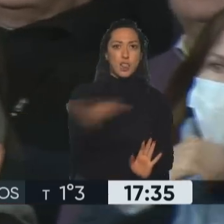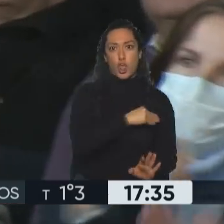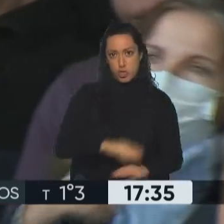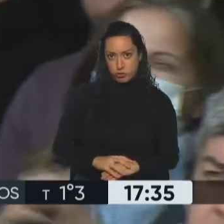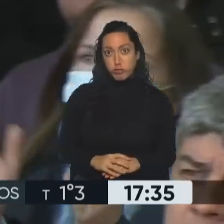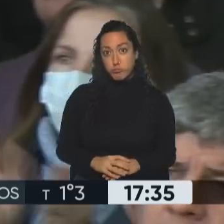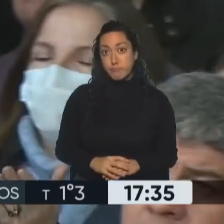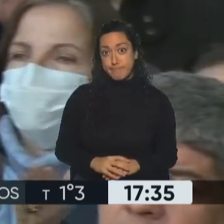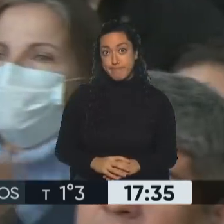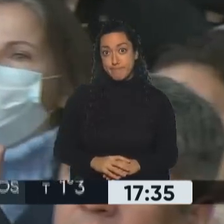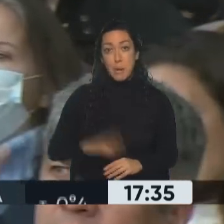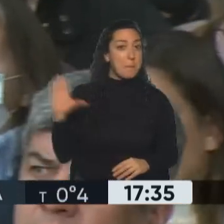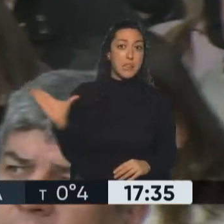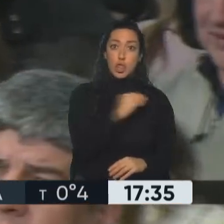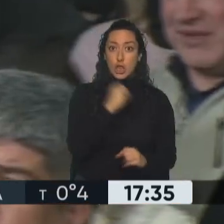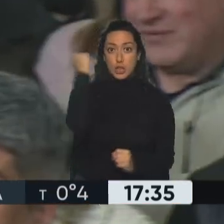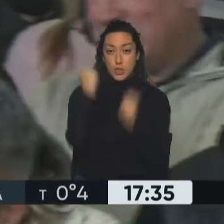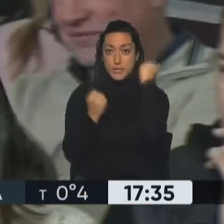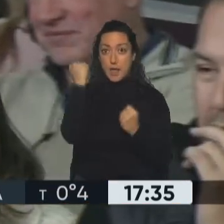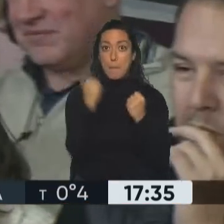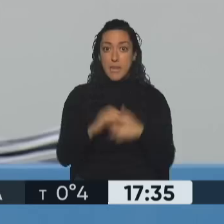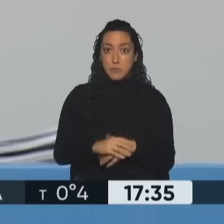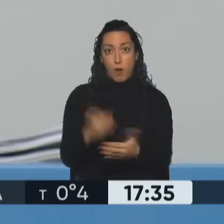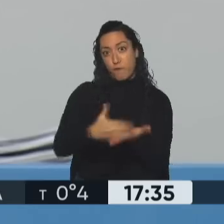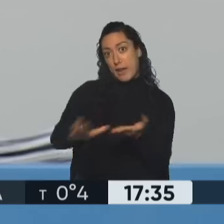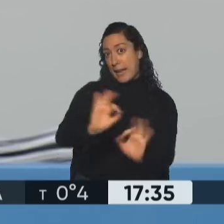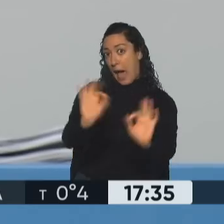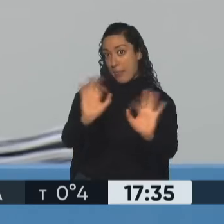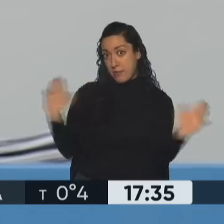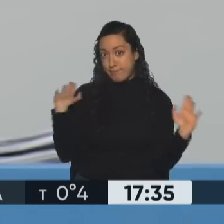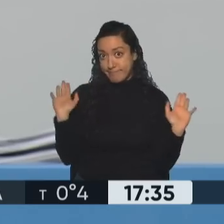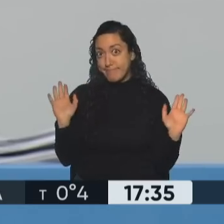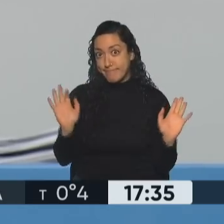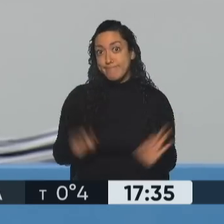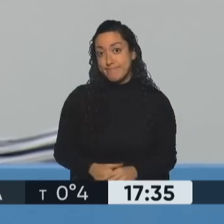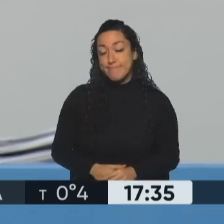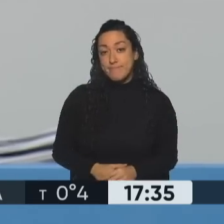todas. Para todos y todas, sin exclusiones.